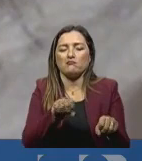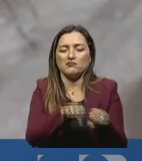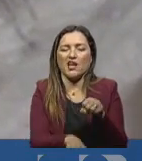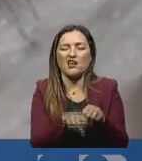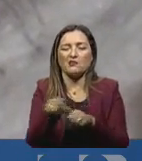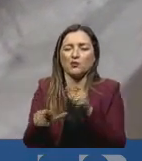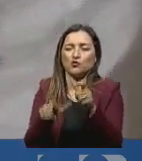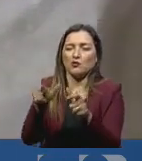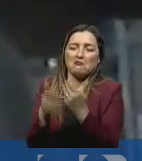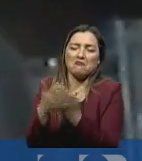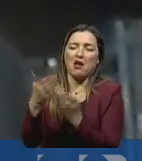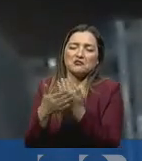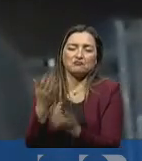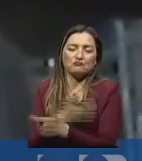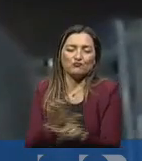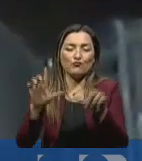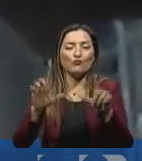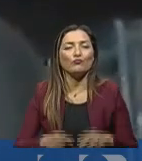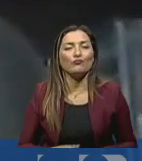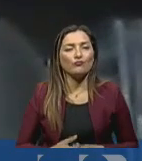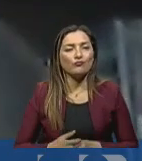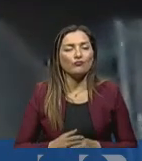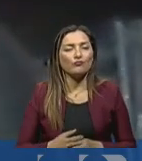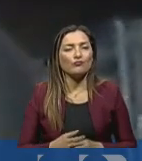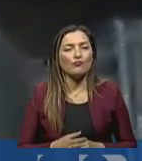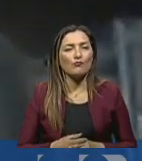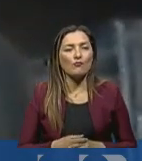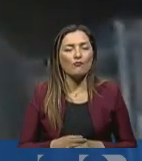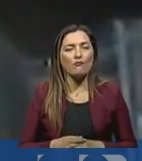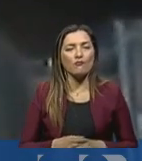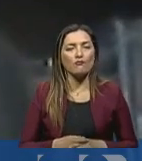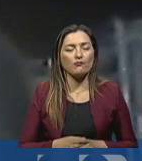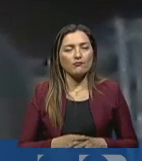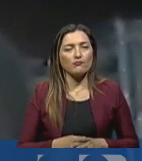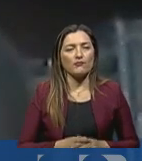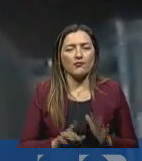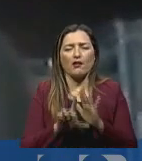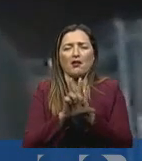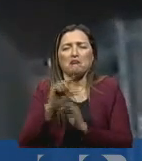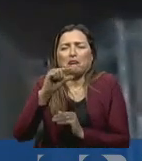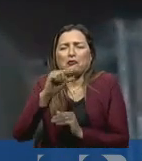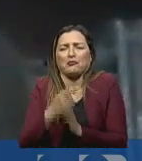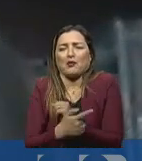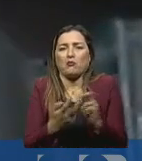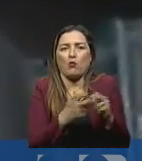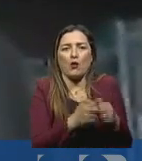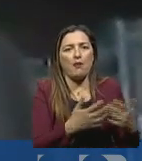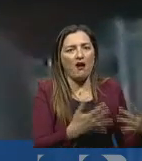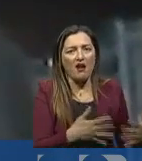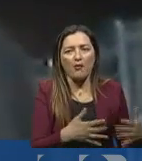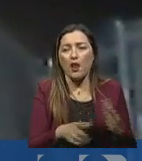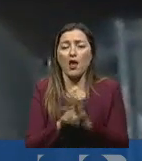la tienen fácil de manera que tenemos una ley leve para un problema que es